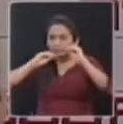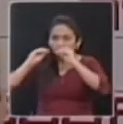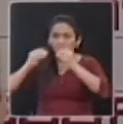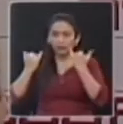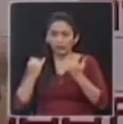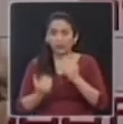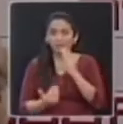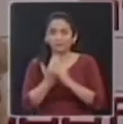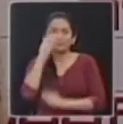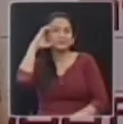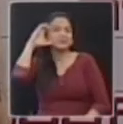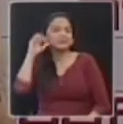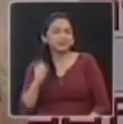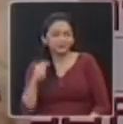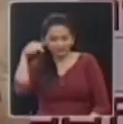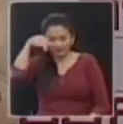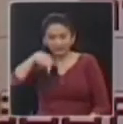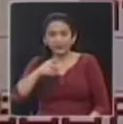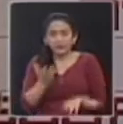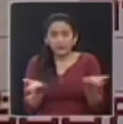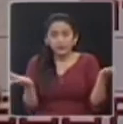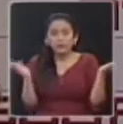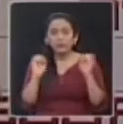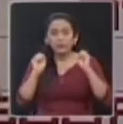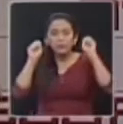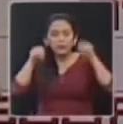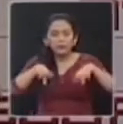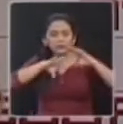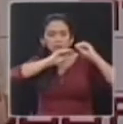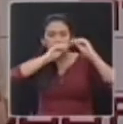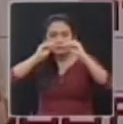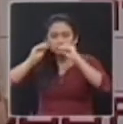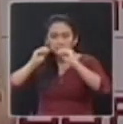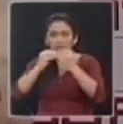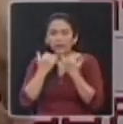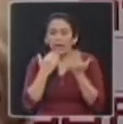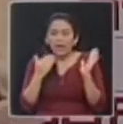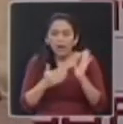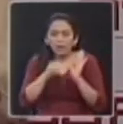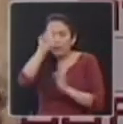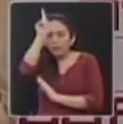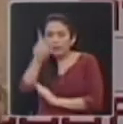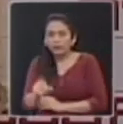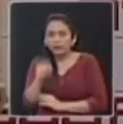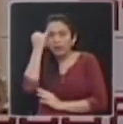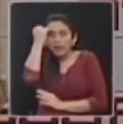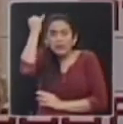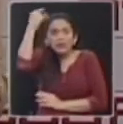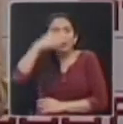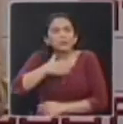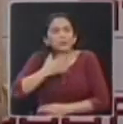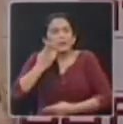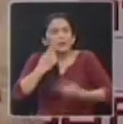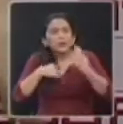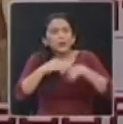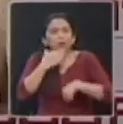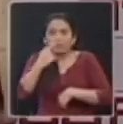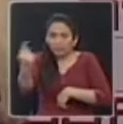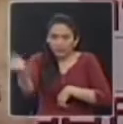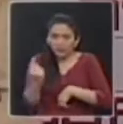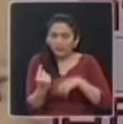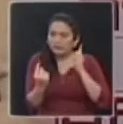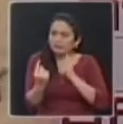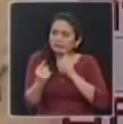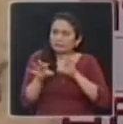buscamos entonces que quien viene con una idea salga con un proyecto, o si ya tiene su proyecto,